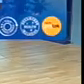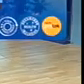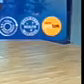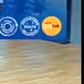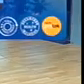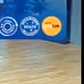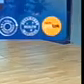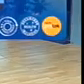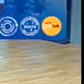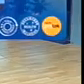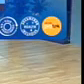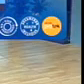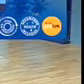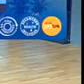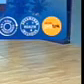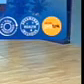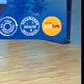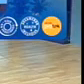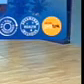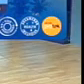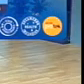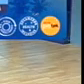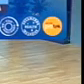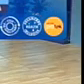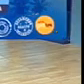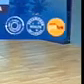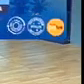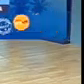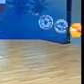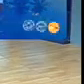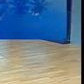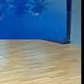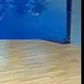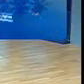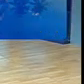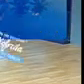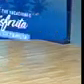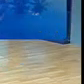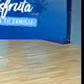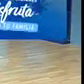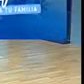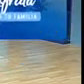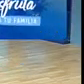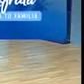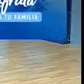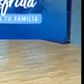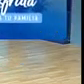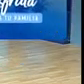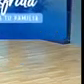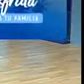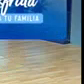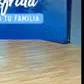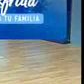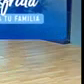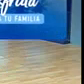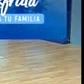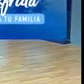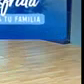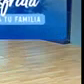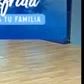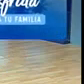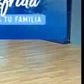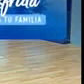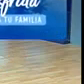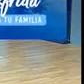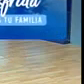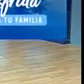todo incluido desde $78 por persona. Anticipa tus vacaciones y disfruta de la playa, piscinas, comidas